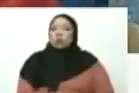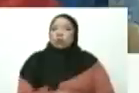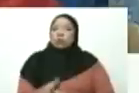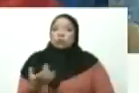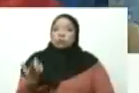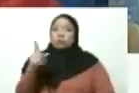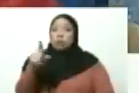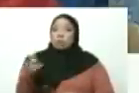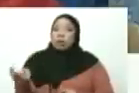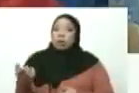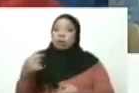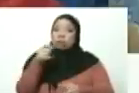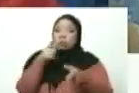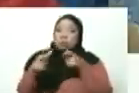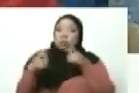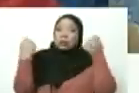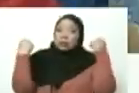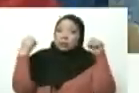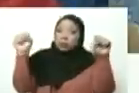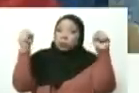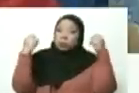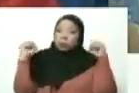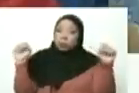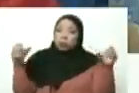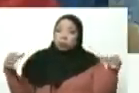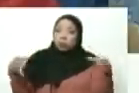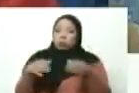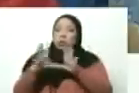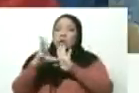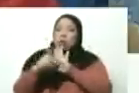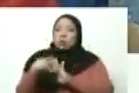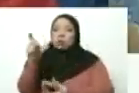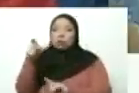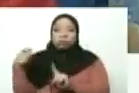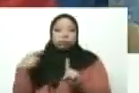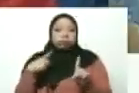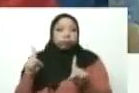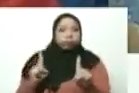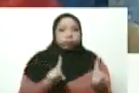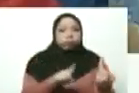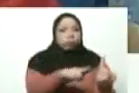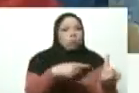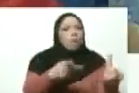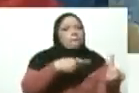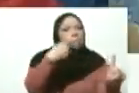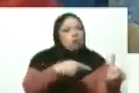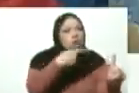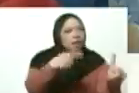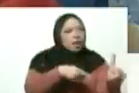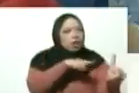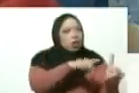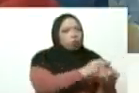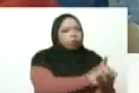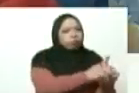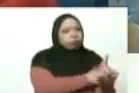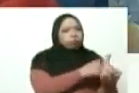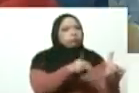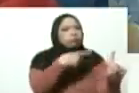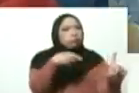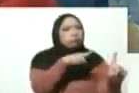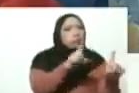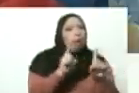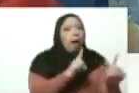que esta práctica de presentar un caso de estafa como una persecución política no es nueva en el año